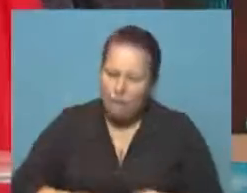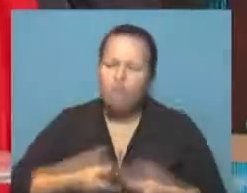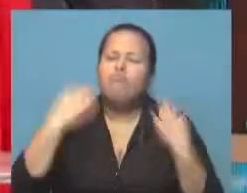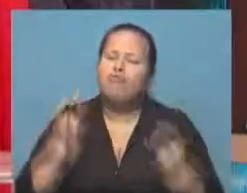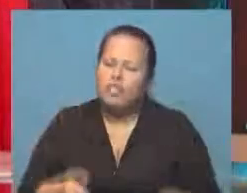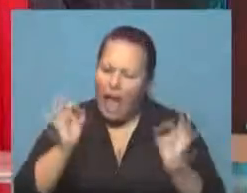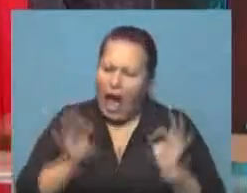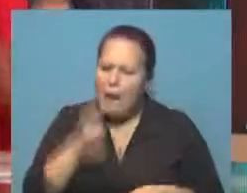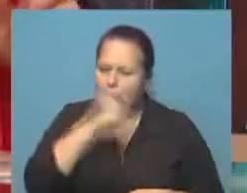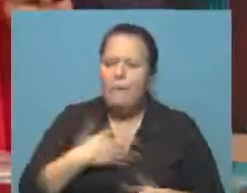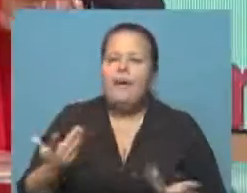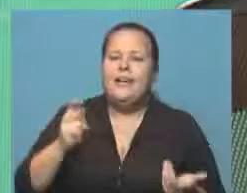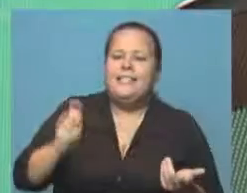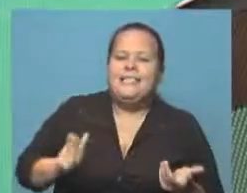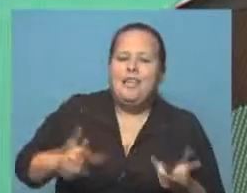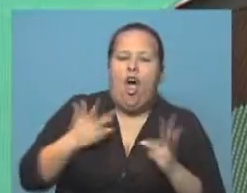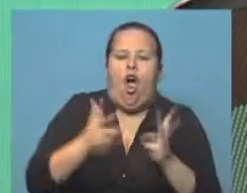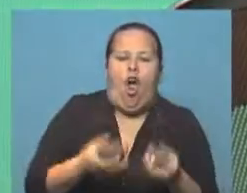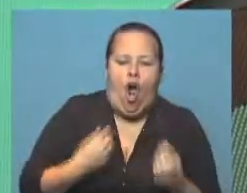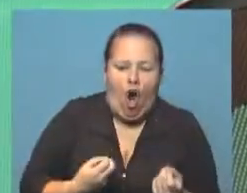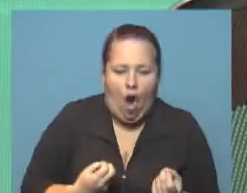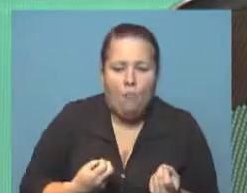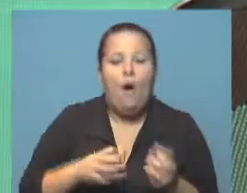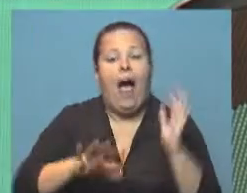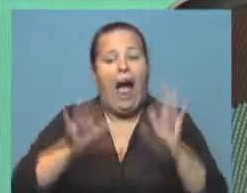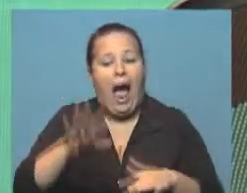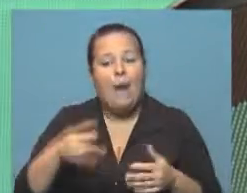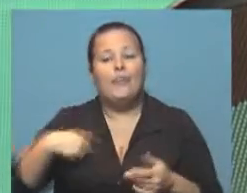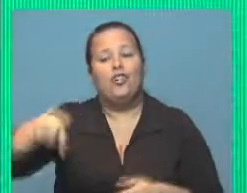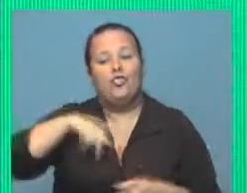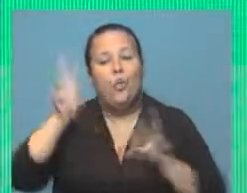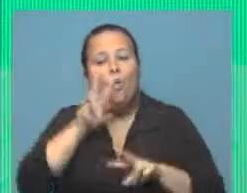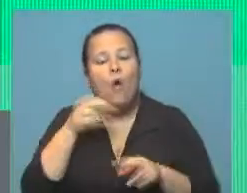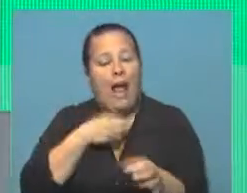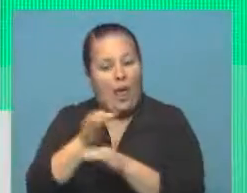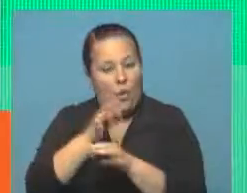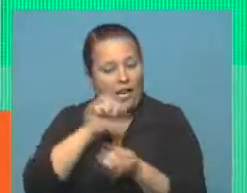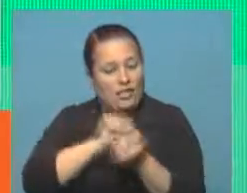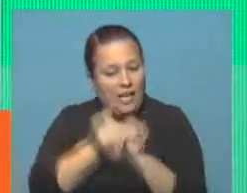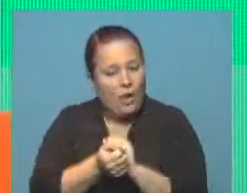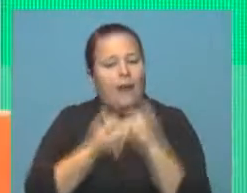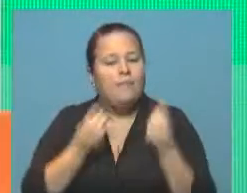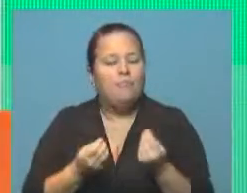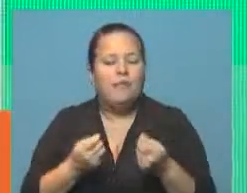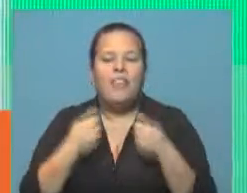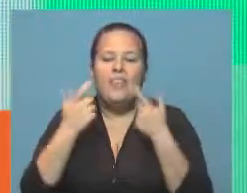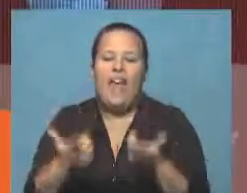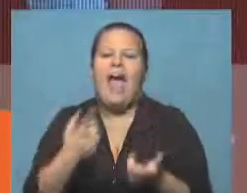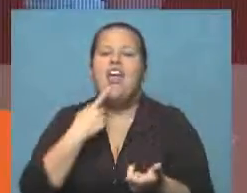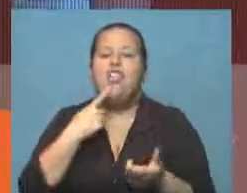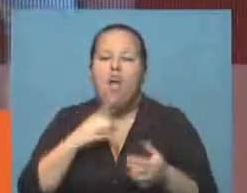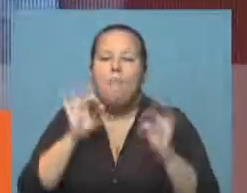muchísima información, pero no saben cómo. Claro. Entonces, muchas veces lo que nosotros hacemos, los educadores sexuales, es darles un